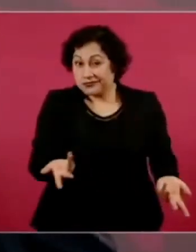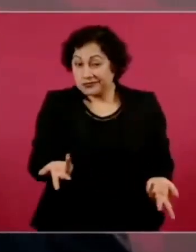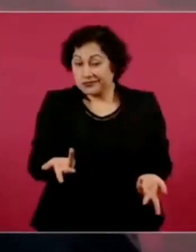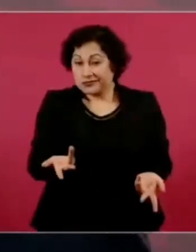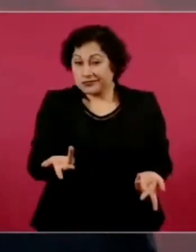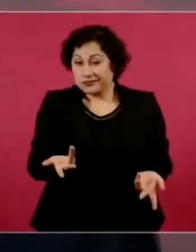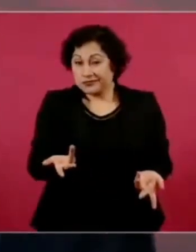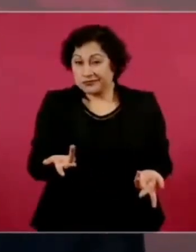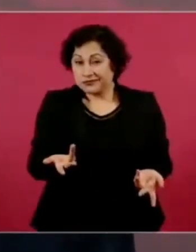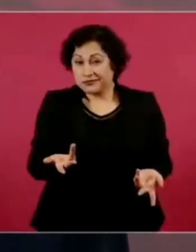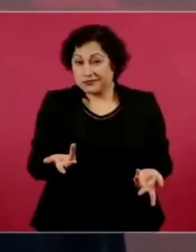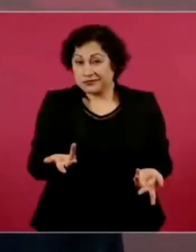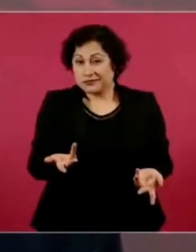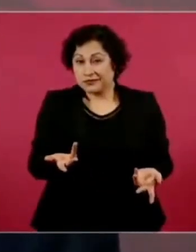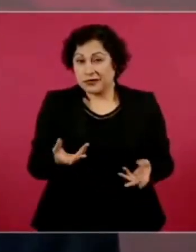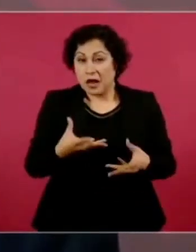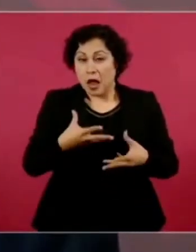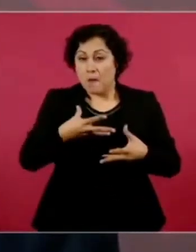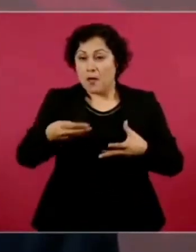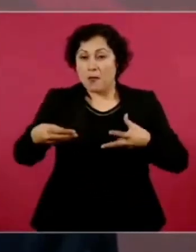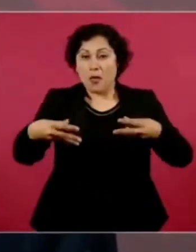millones de bots.